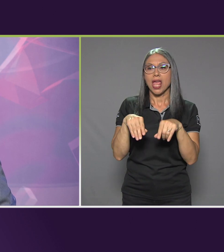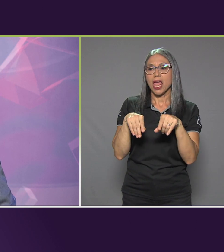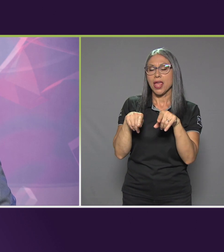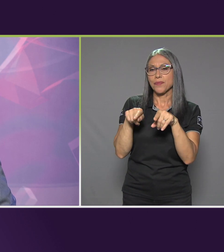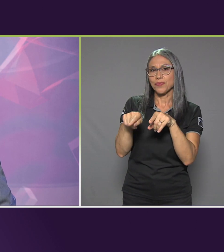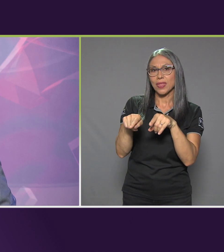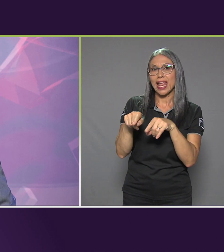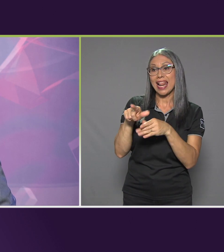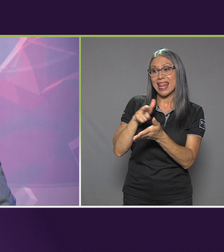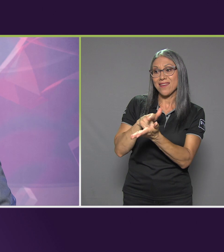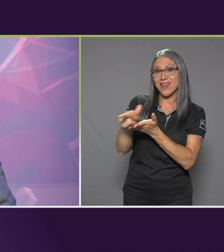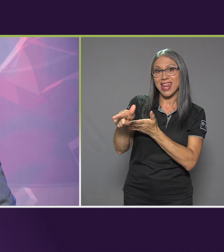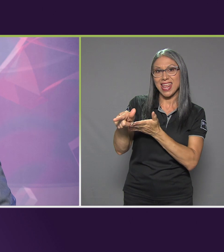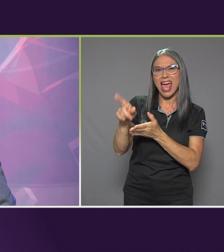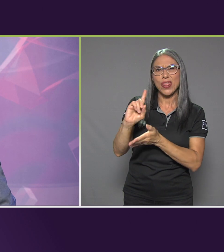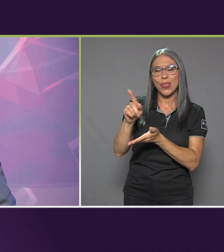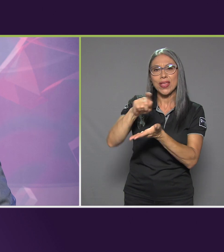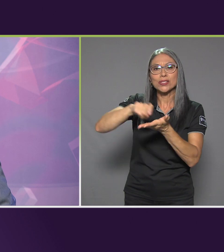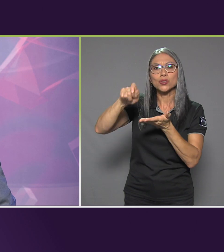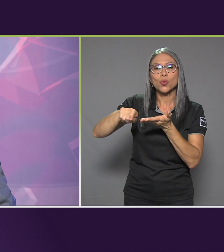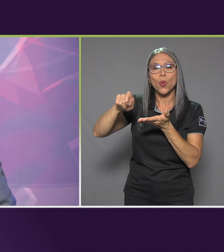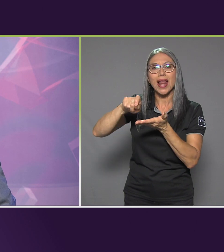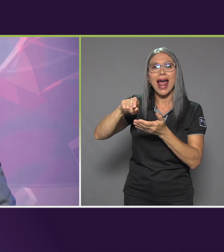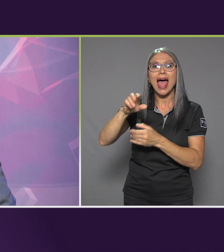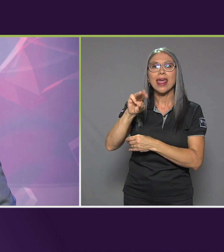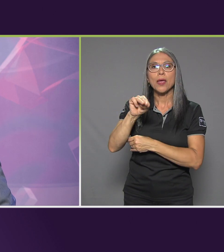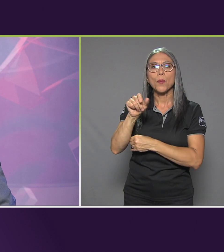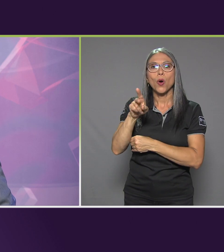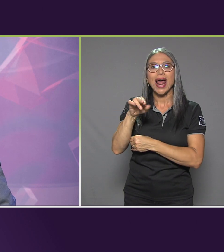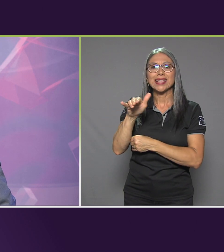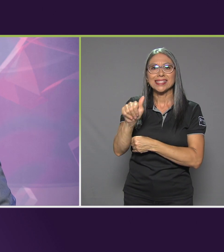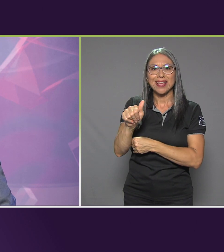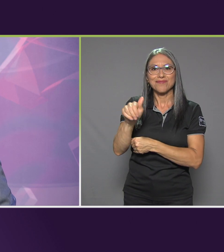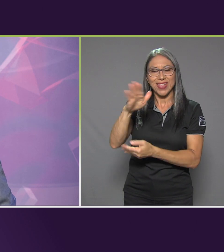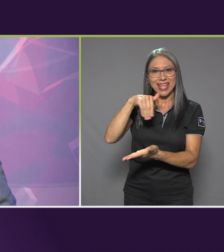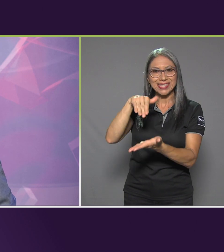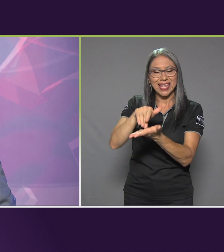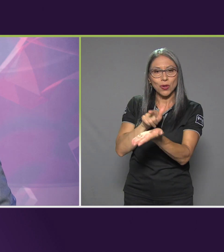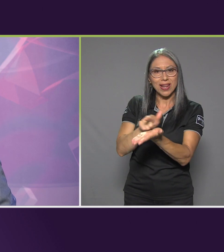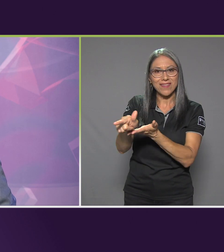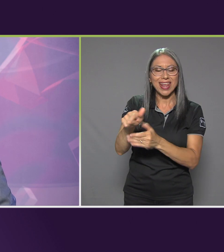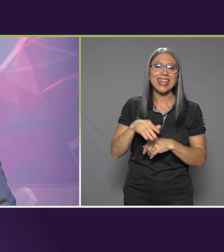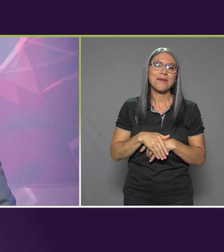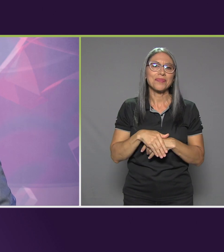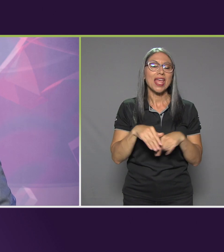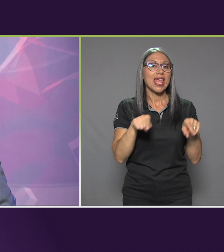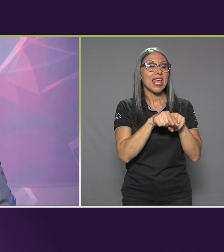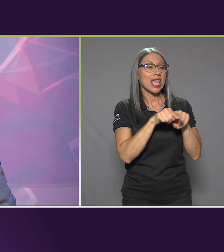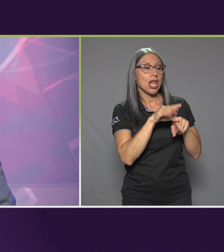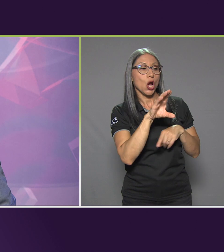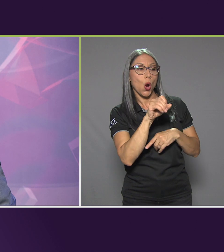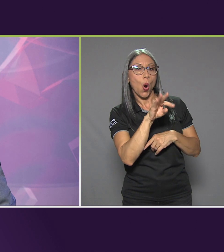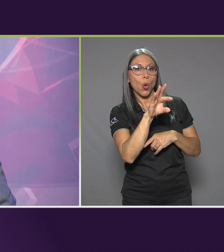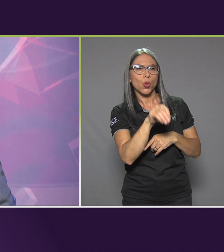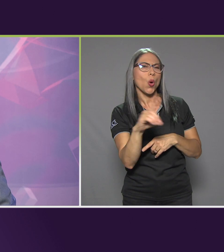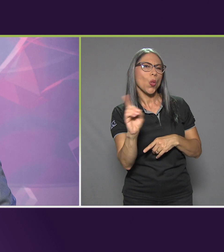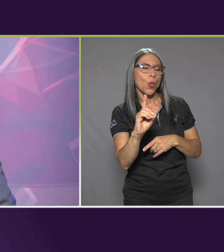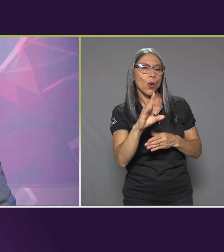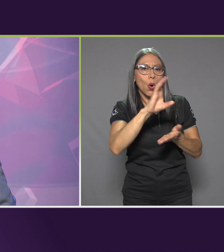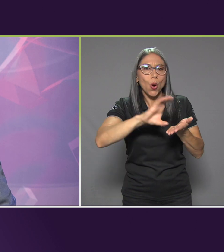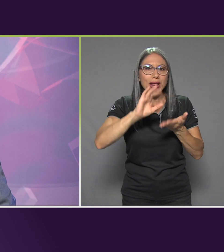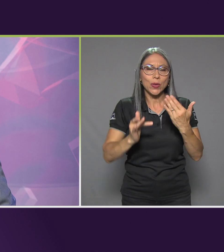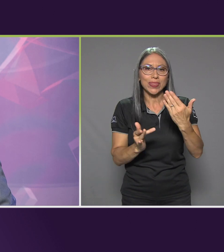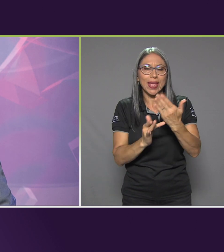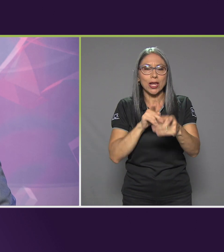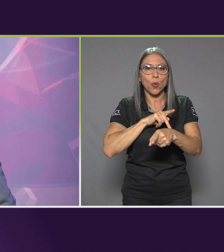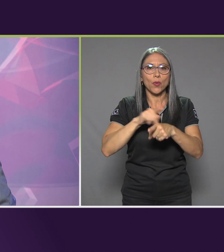En Liberia está en la escuela de Moracia, en el centro de Liberia, y en Coto está en el